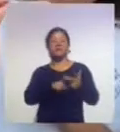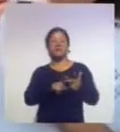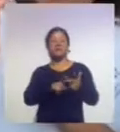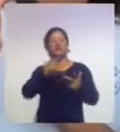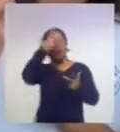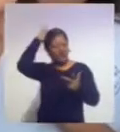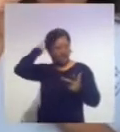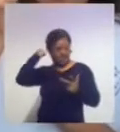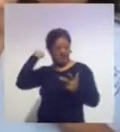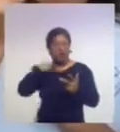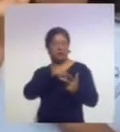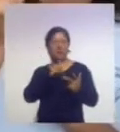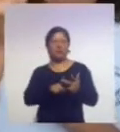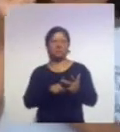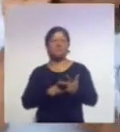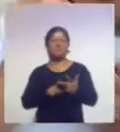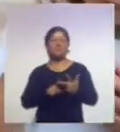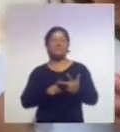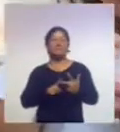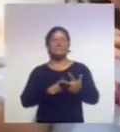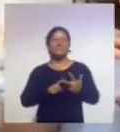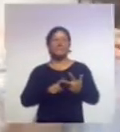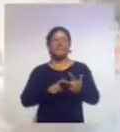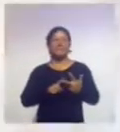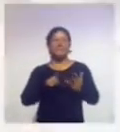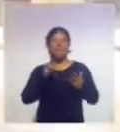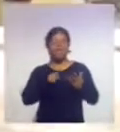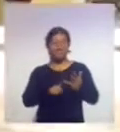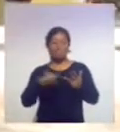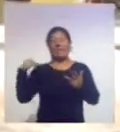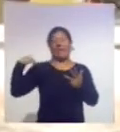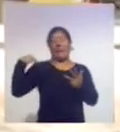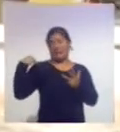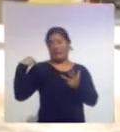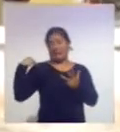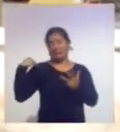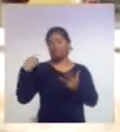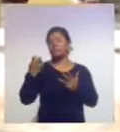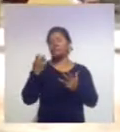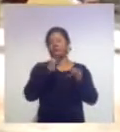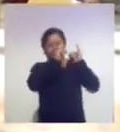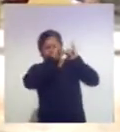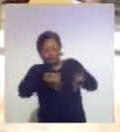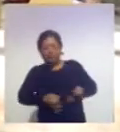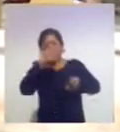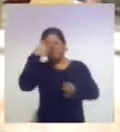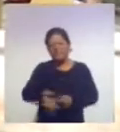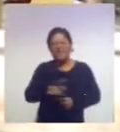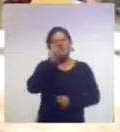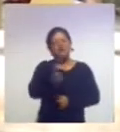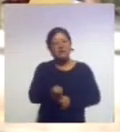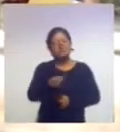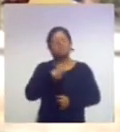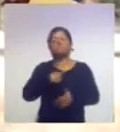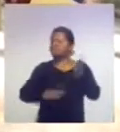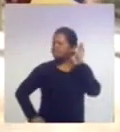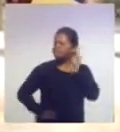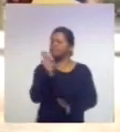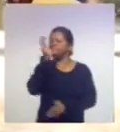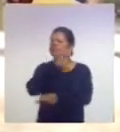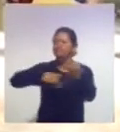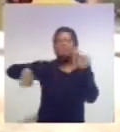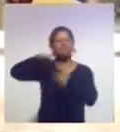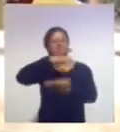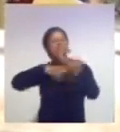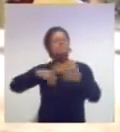Pavón, está Aldama. La identidad mexicana es lo que nos va a hacer salir adelante, nos